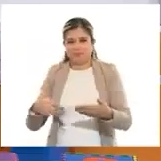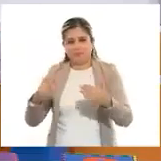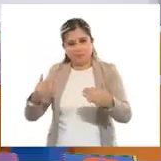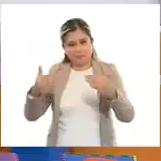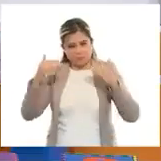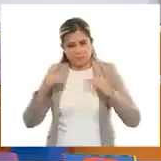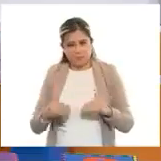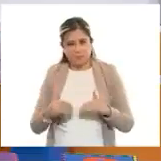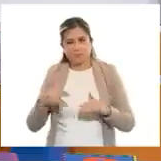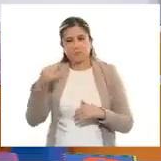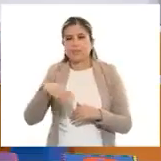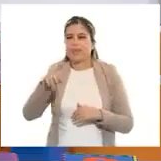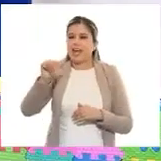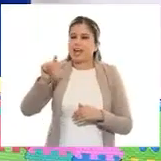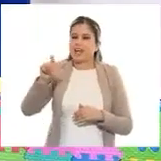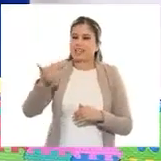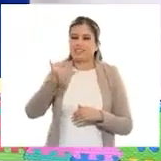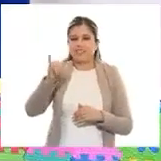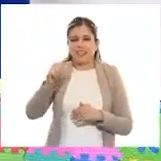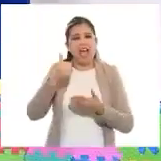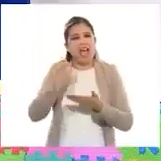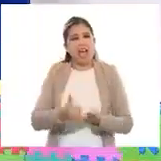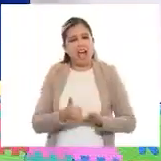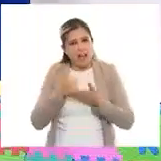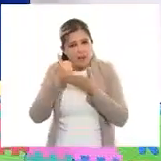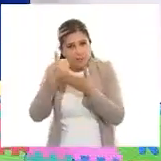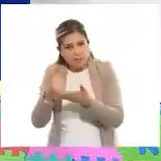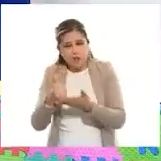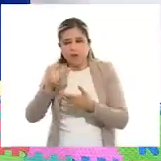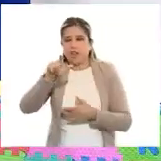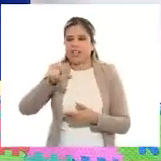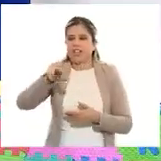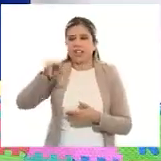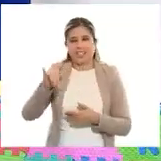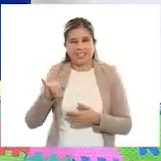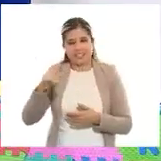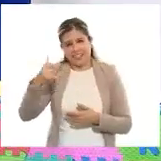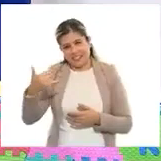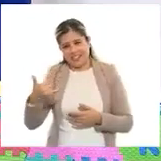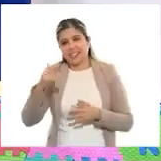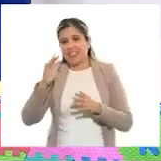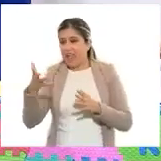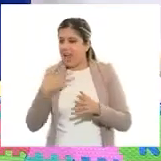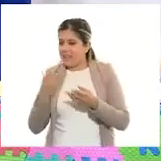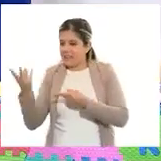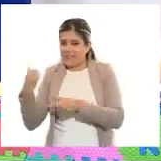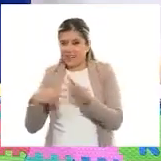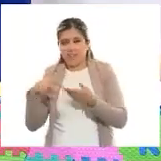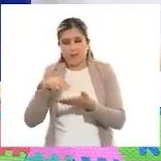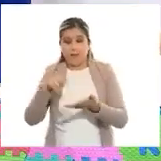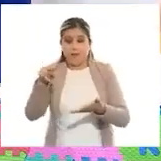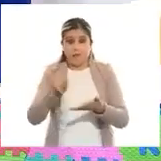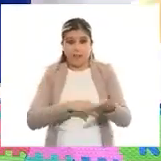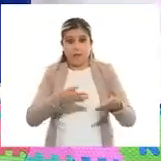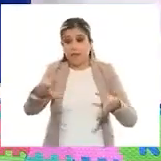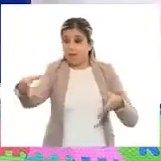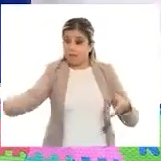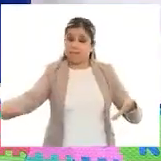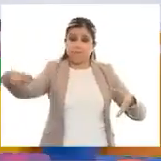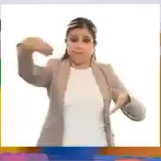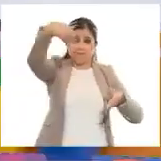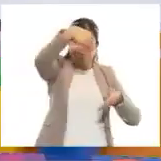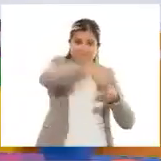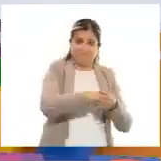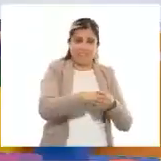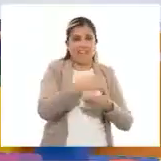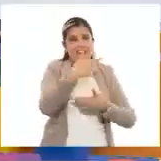que Alexia ayudó y Lenny estuvo aquí, nuestra firma, y le vamos a regresar el sobre a nuestro